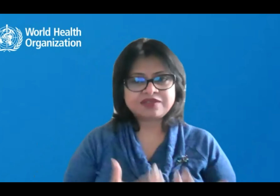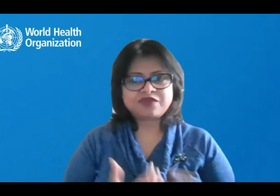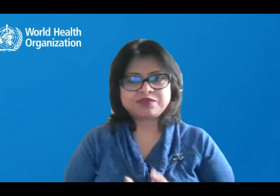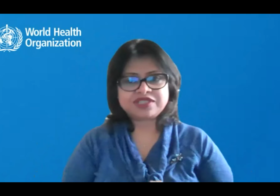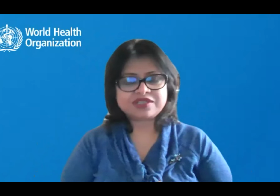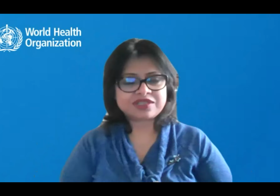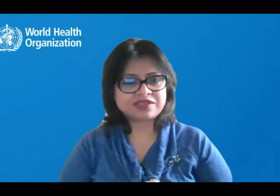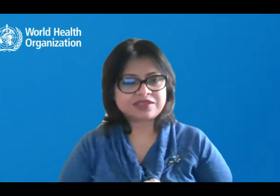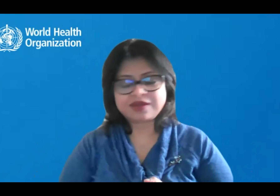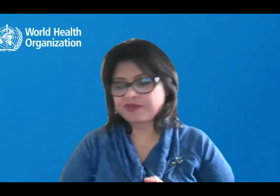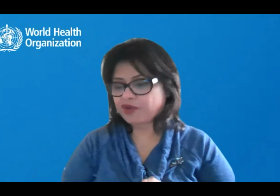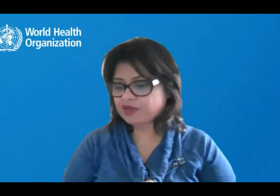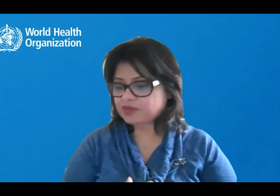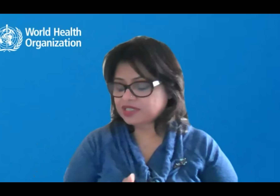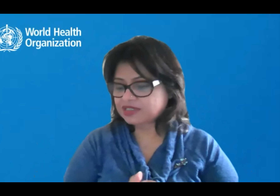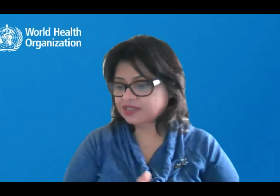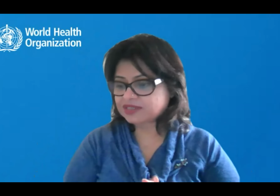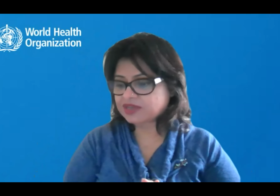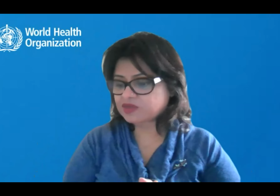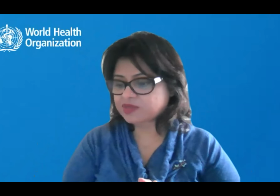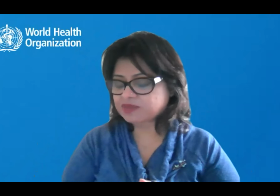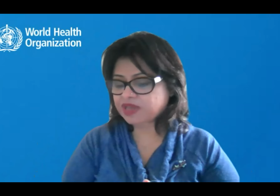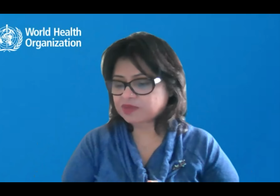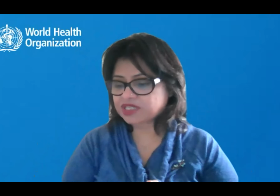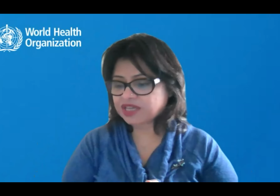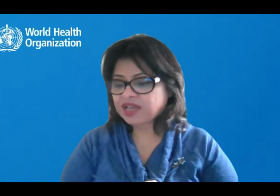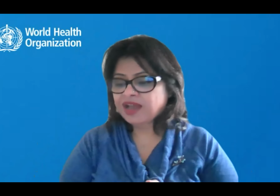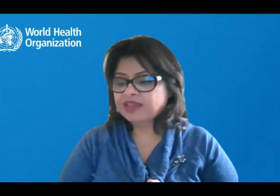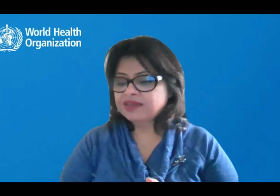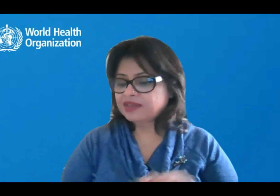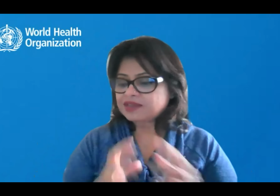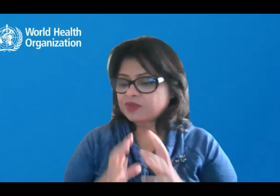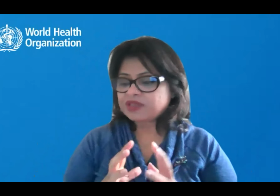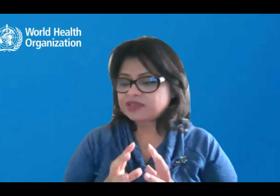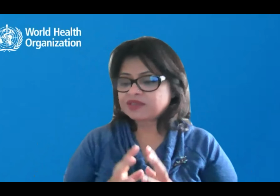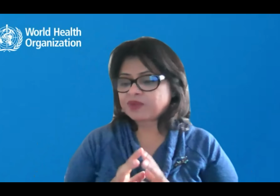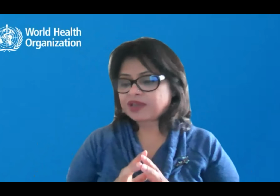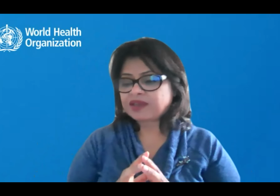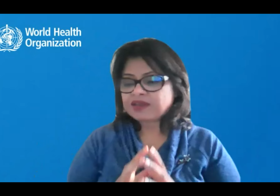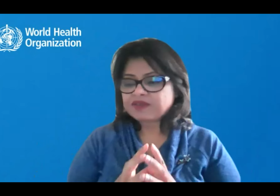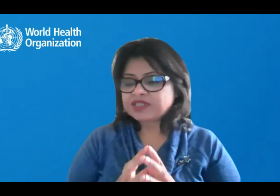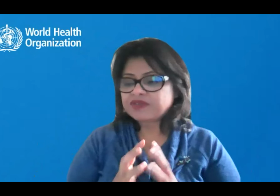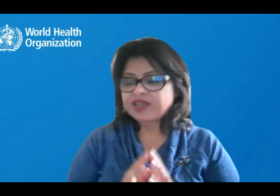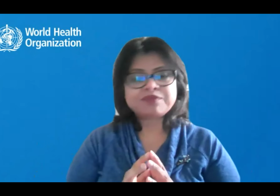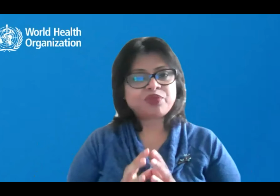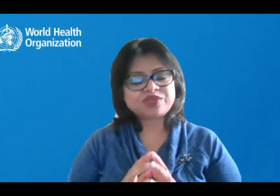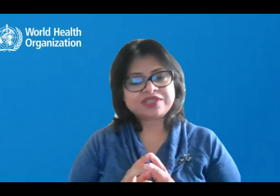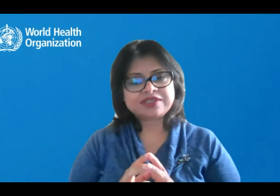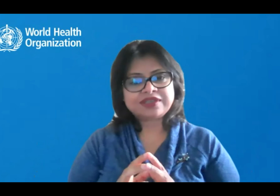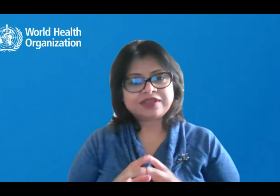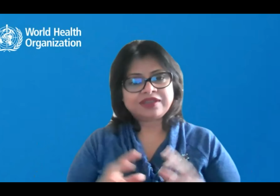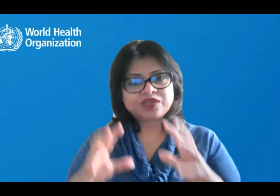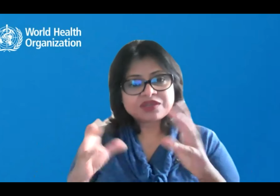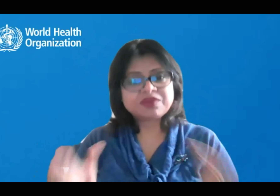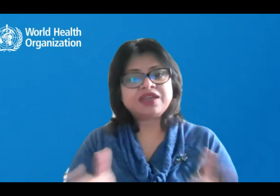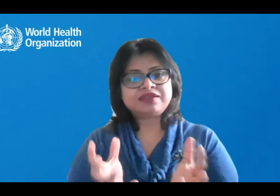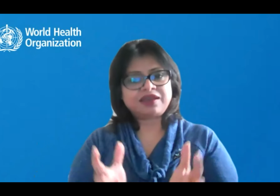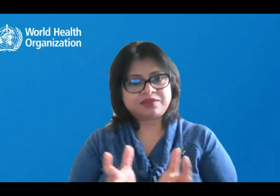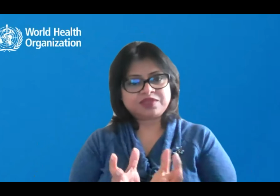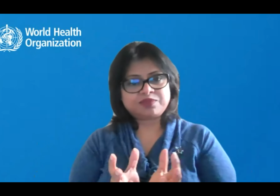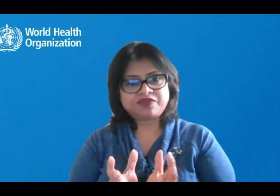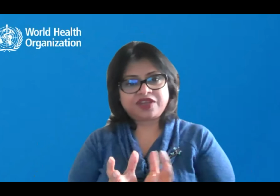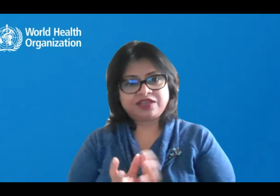los países para tomar decisiones basadas en evidencias para la gestión de riesgo, desastres y emergencias. Yo creo